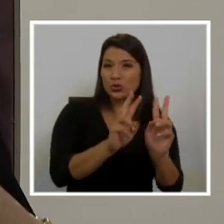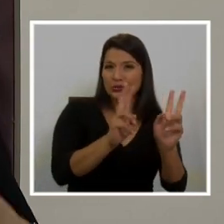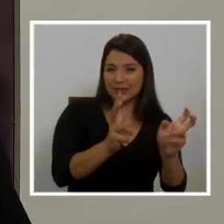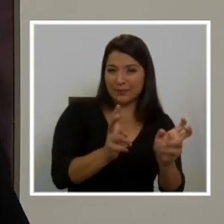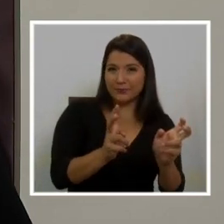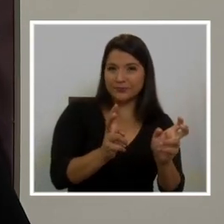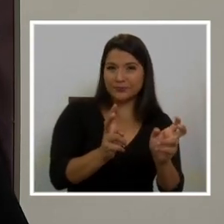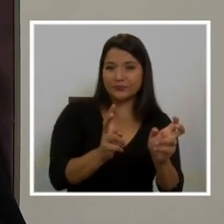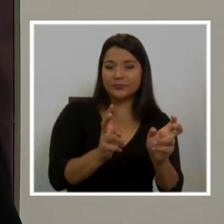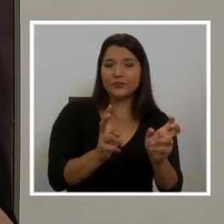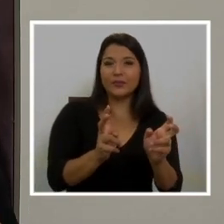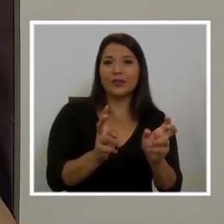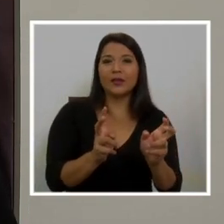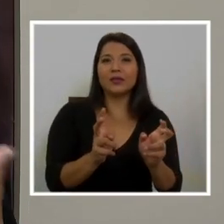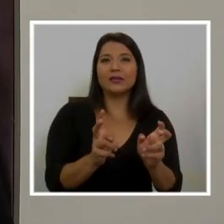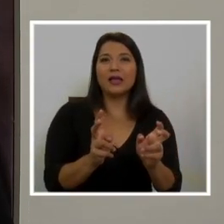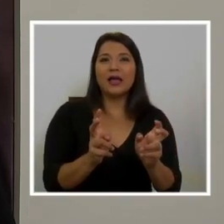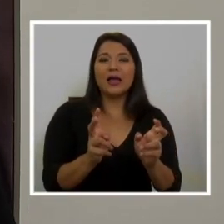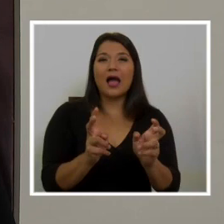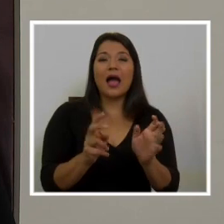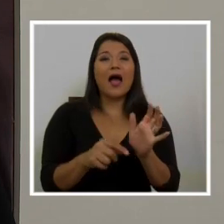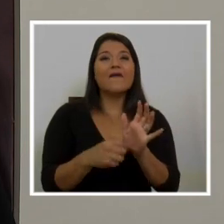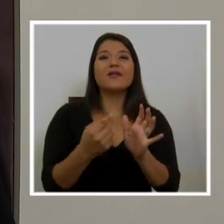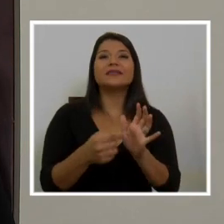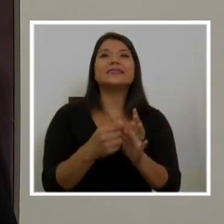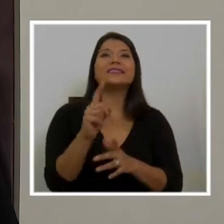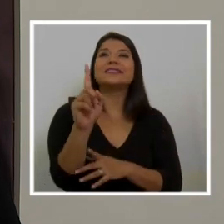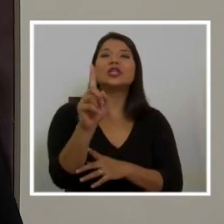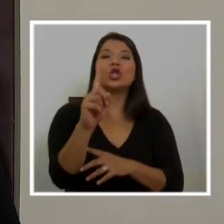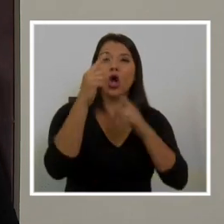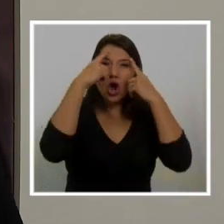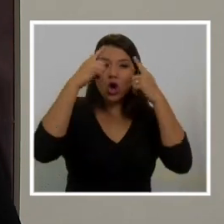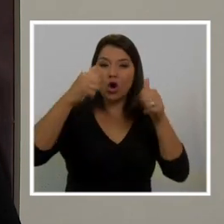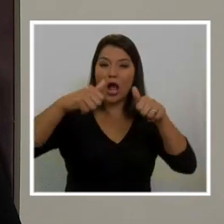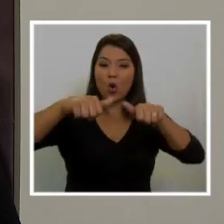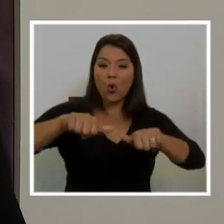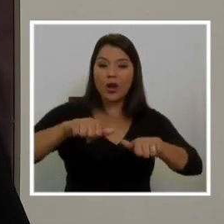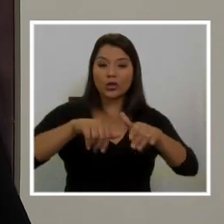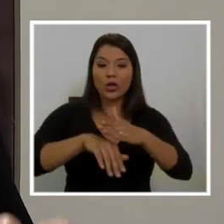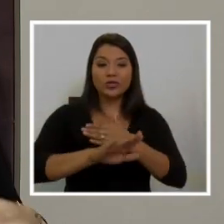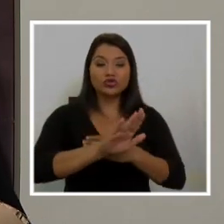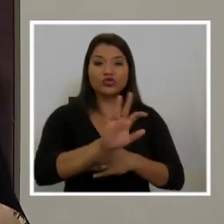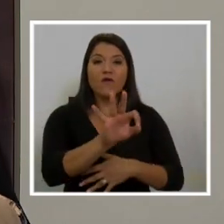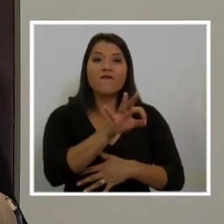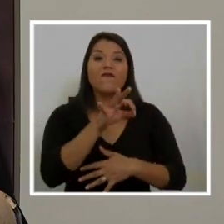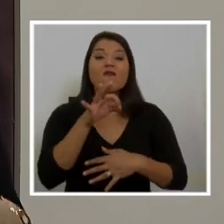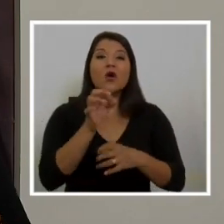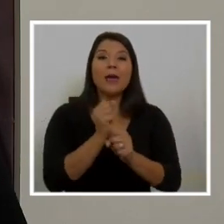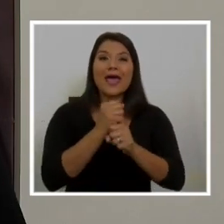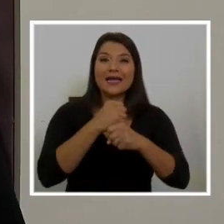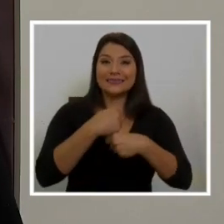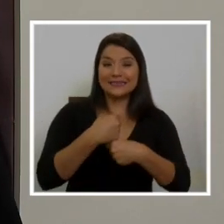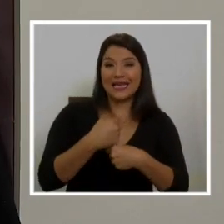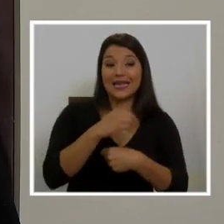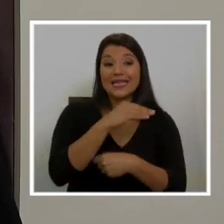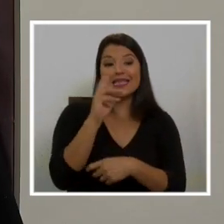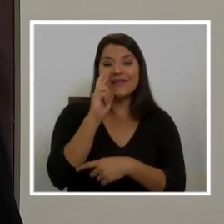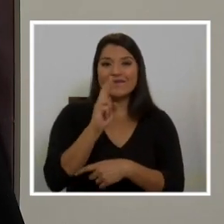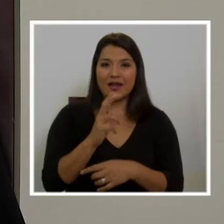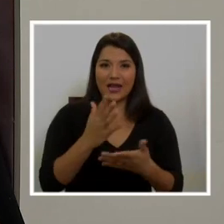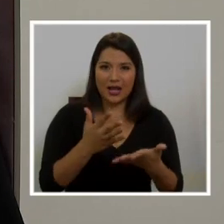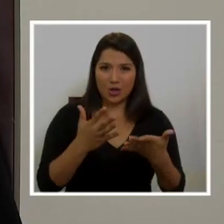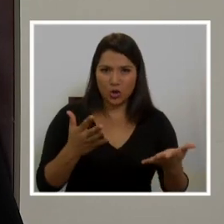quienes no coinciden en su forma de ver y de hacer las cosas, es con esta